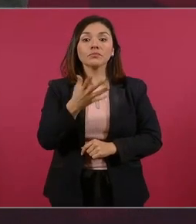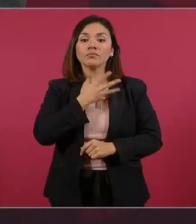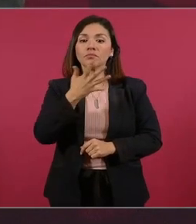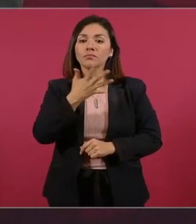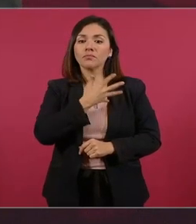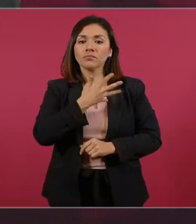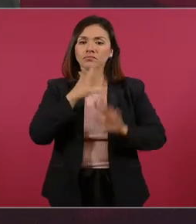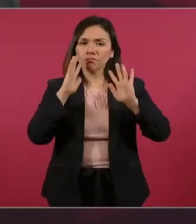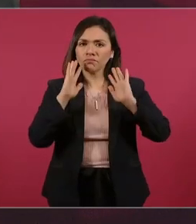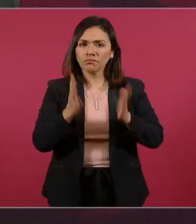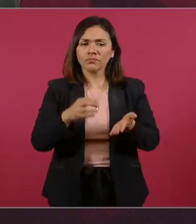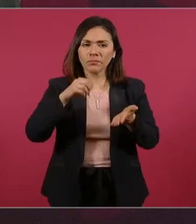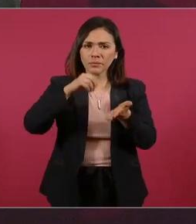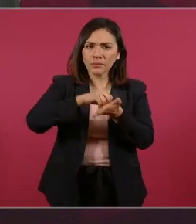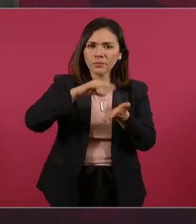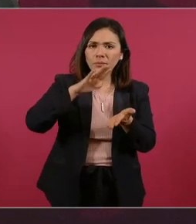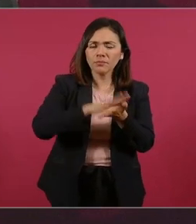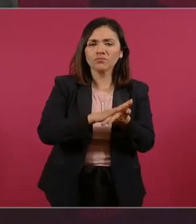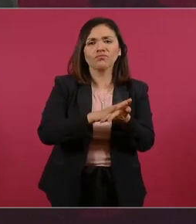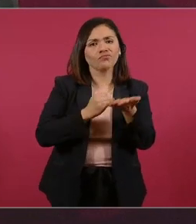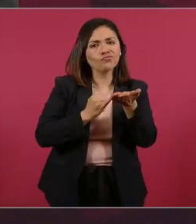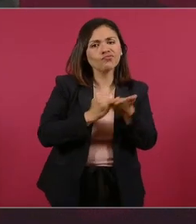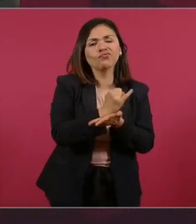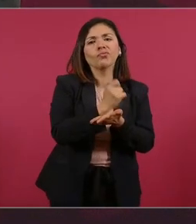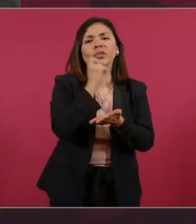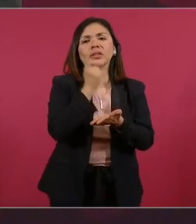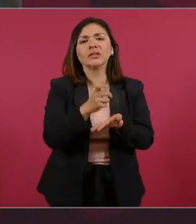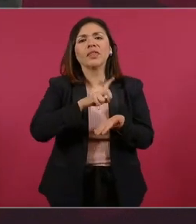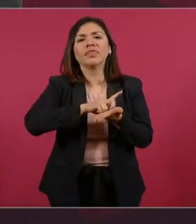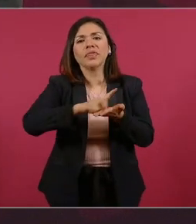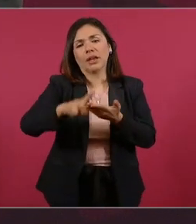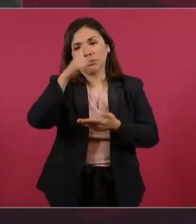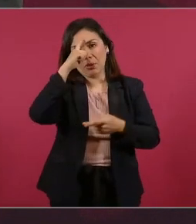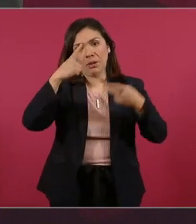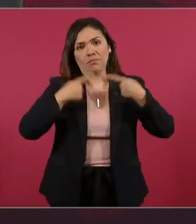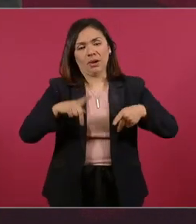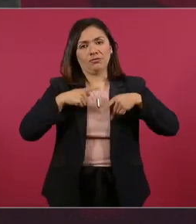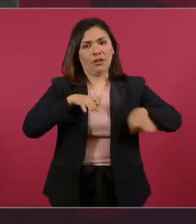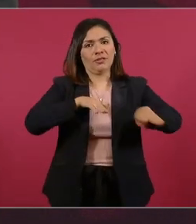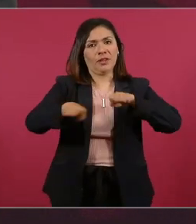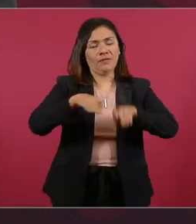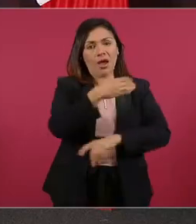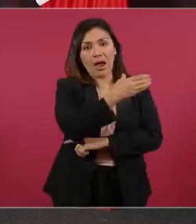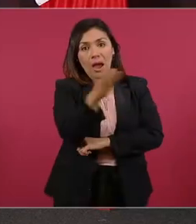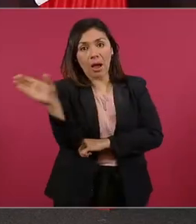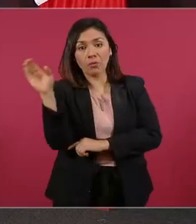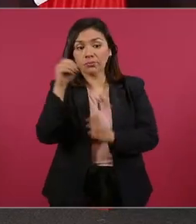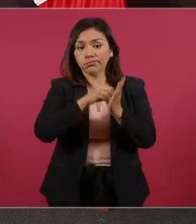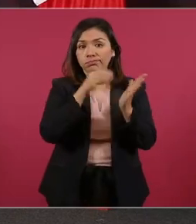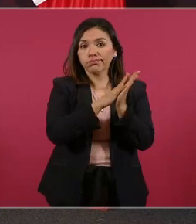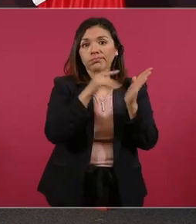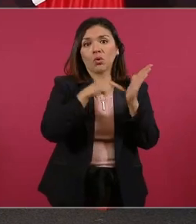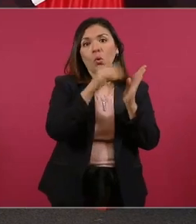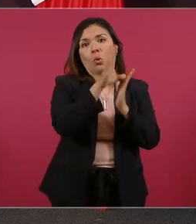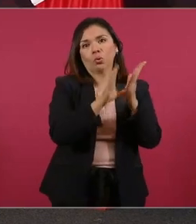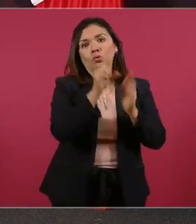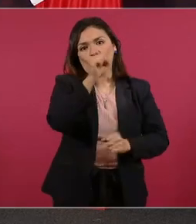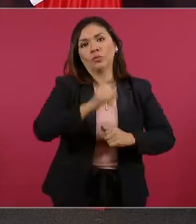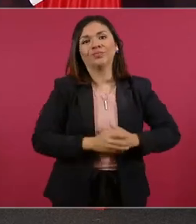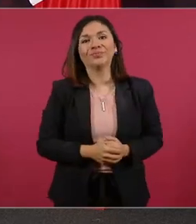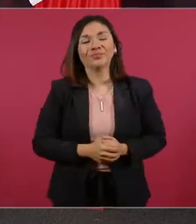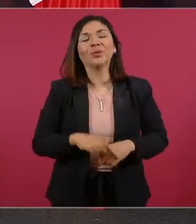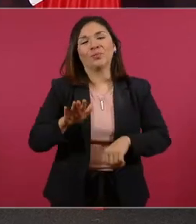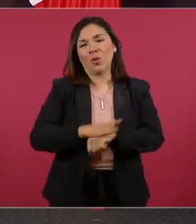escritos como derechos de los productores en la Constitución. Por eso vamos